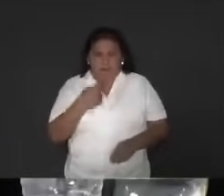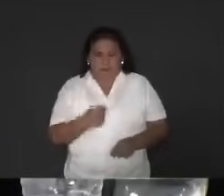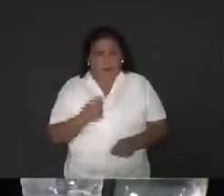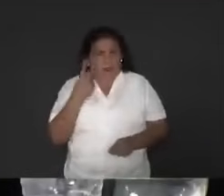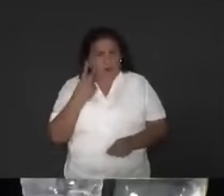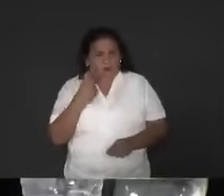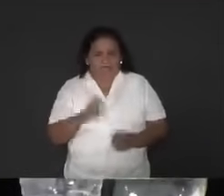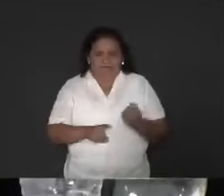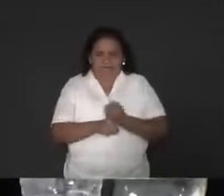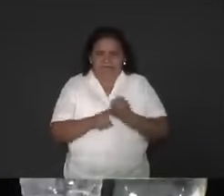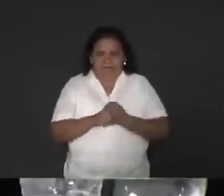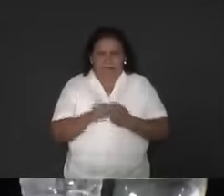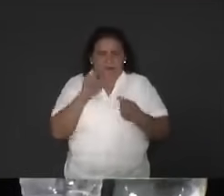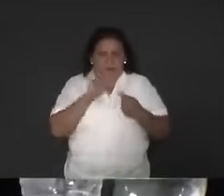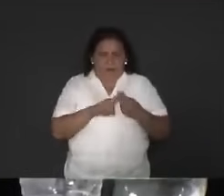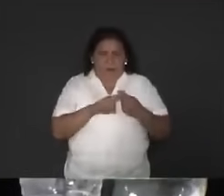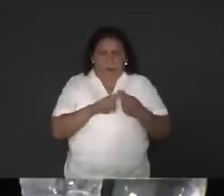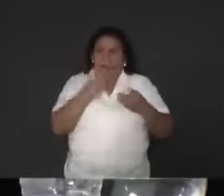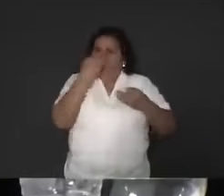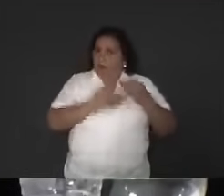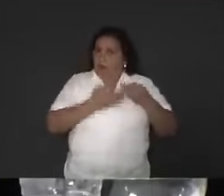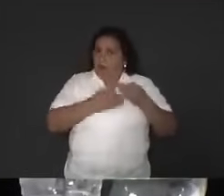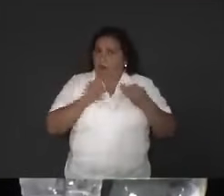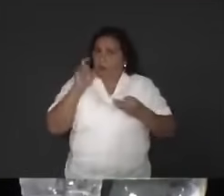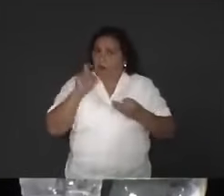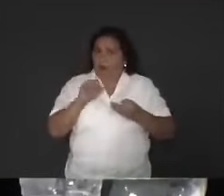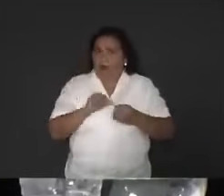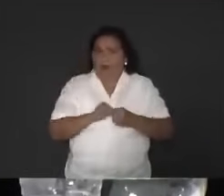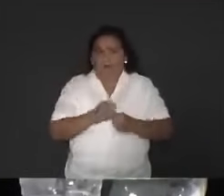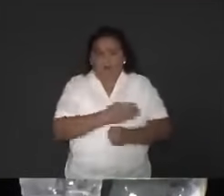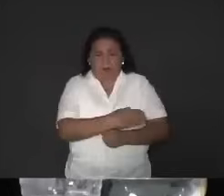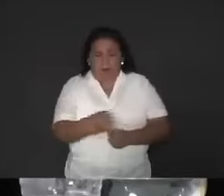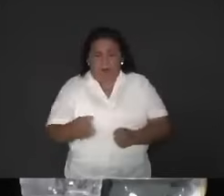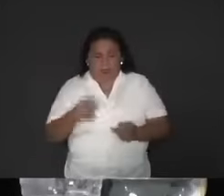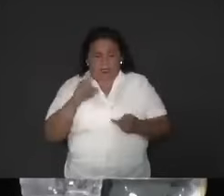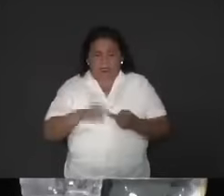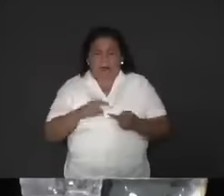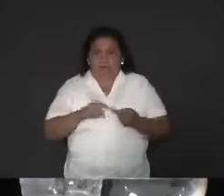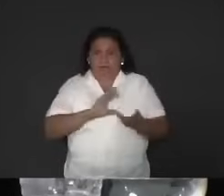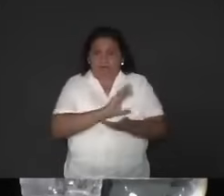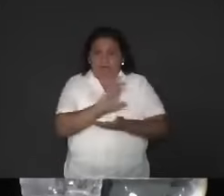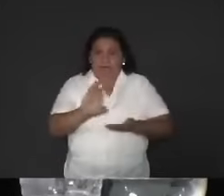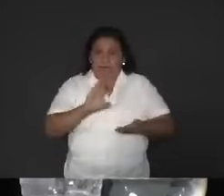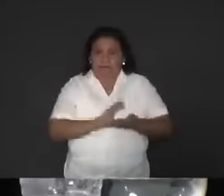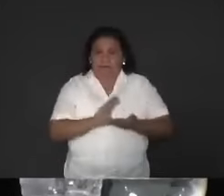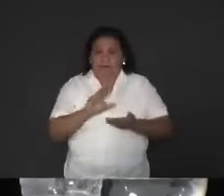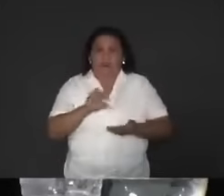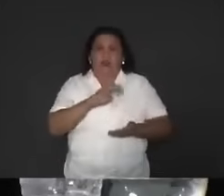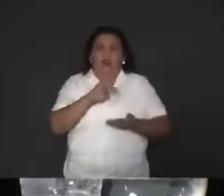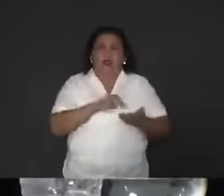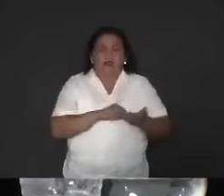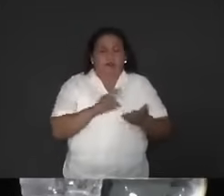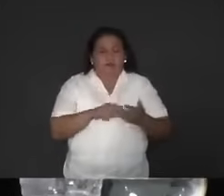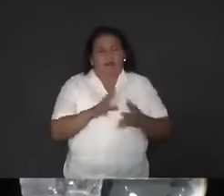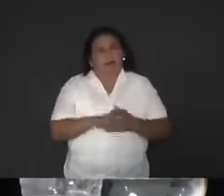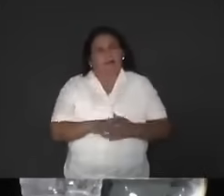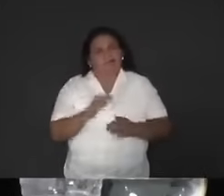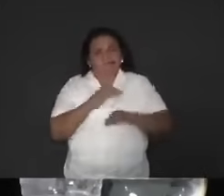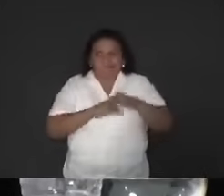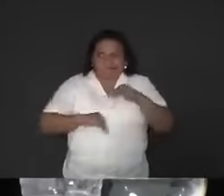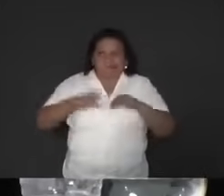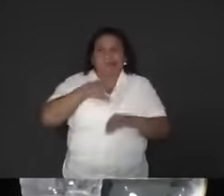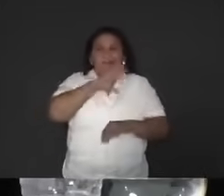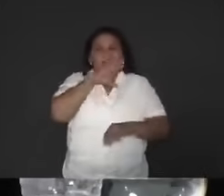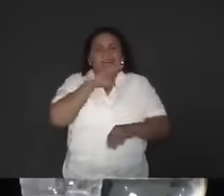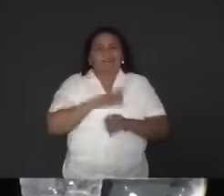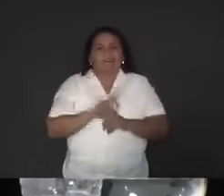de Yucatán. La falta de agua en la zona rural y los barrios populares de la ciudad de Mérida. La creciente contaminación